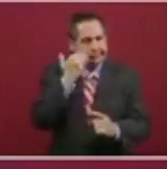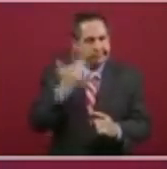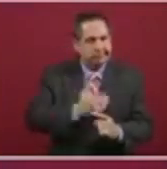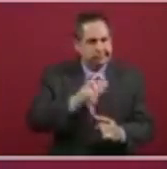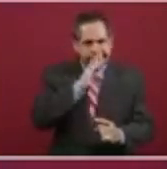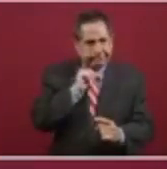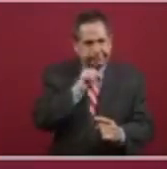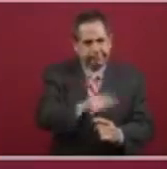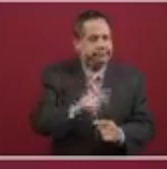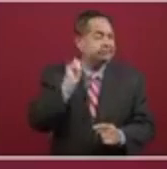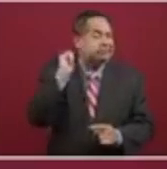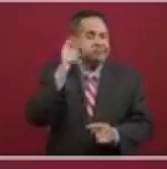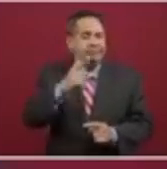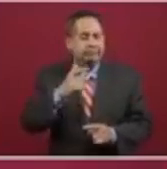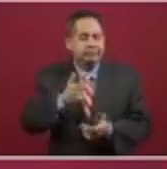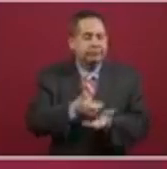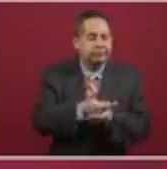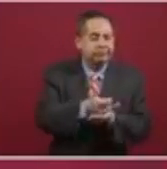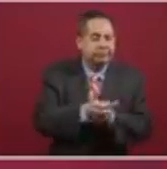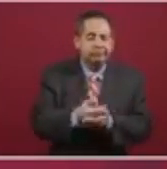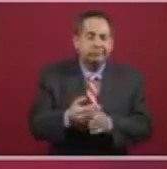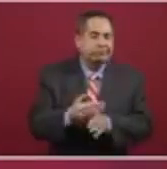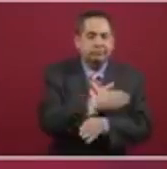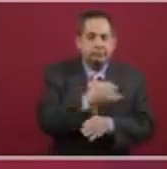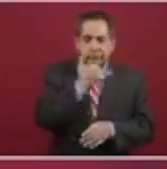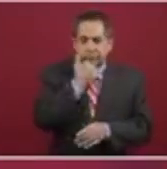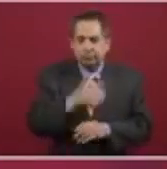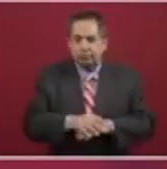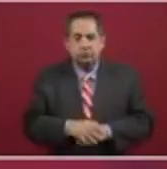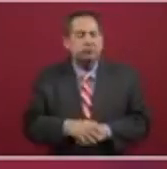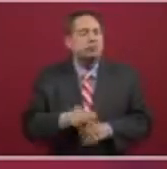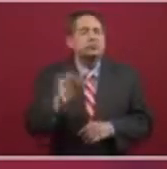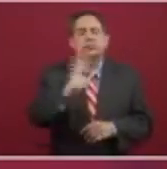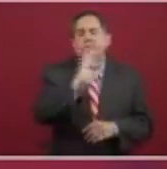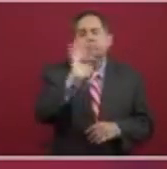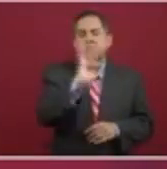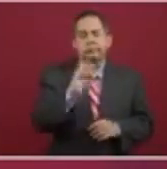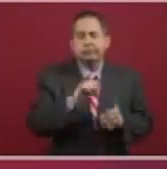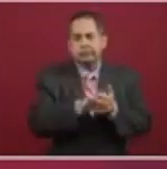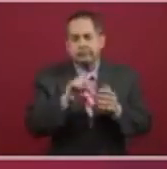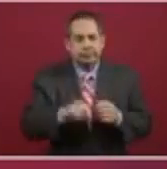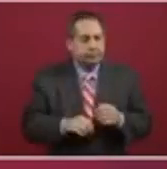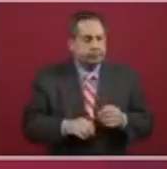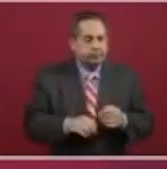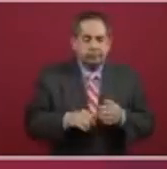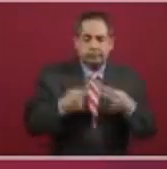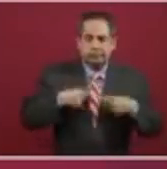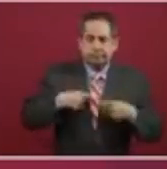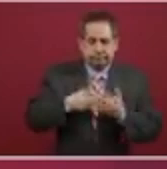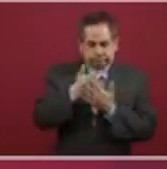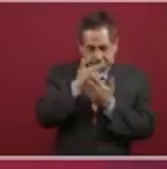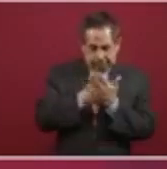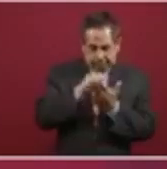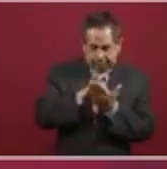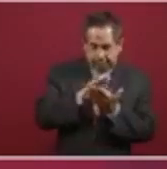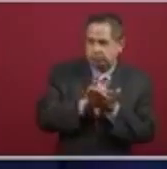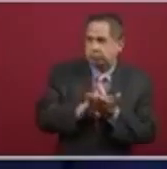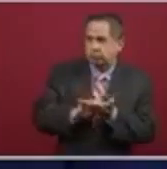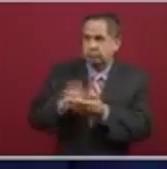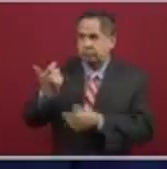que se inscribieron pero no van a formarse, a